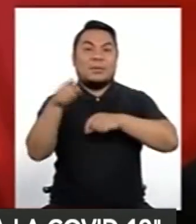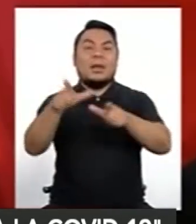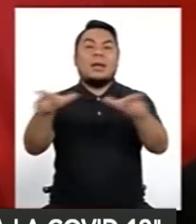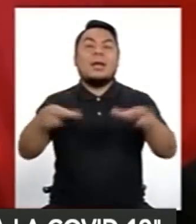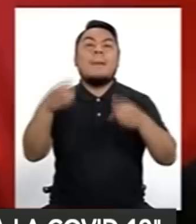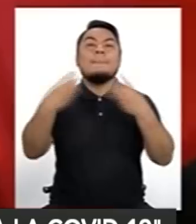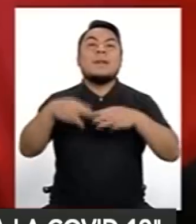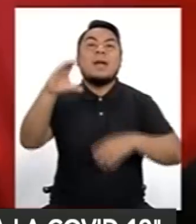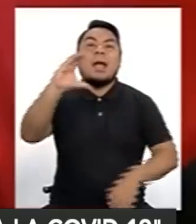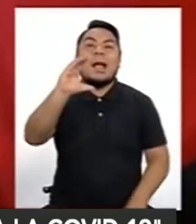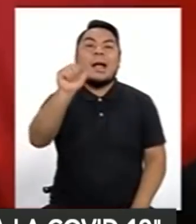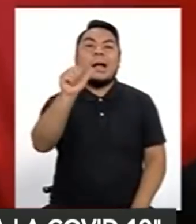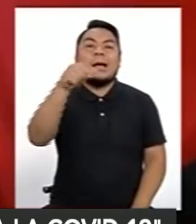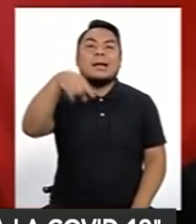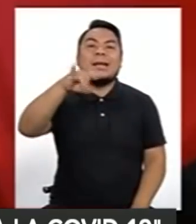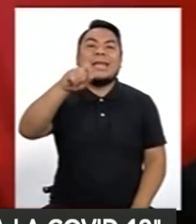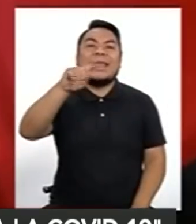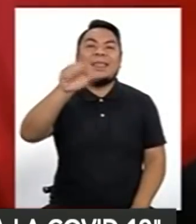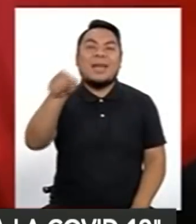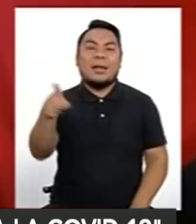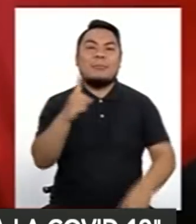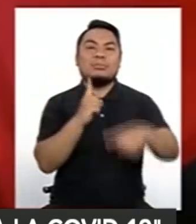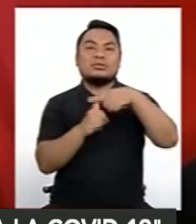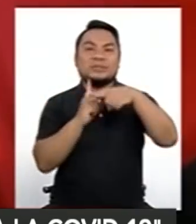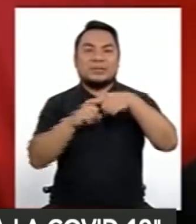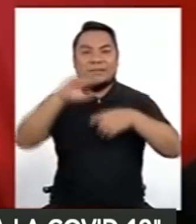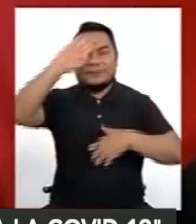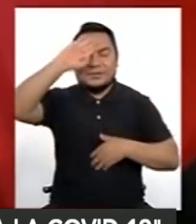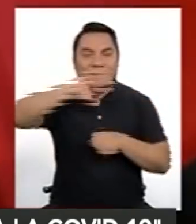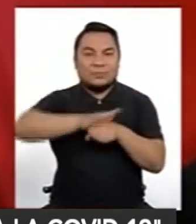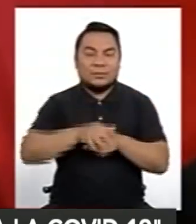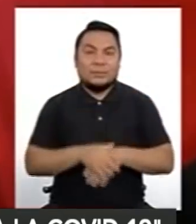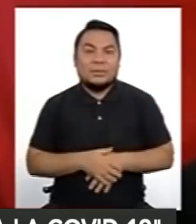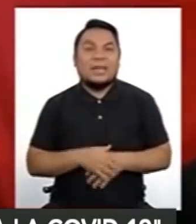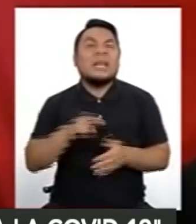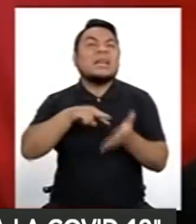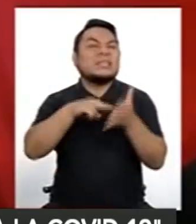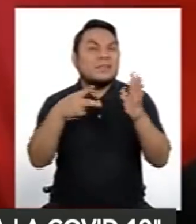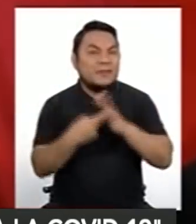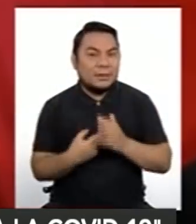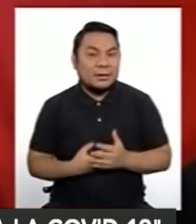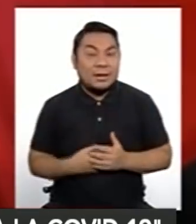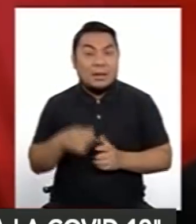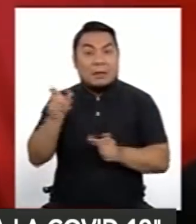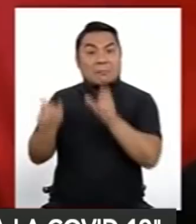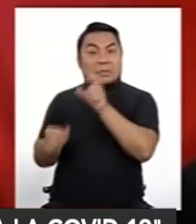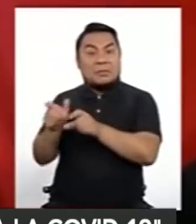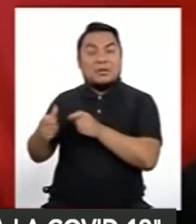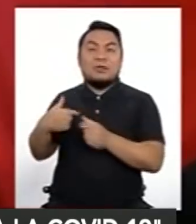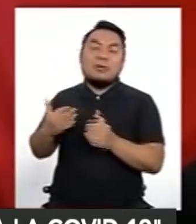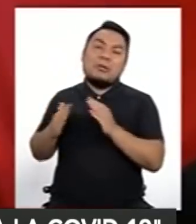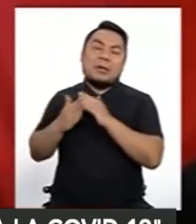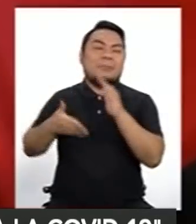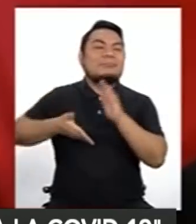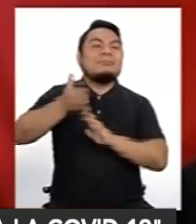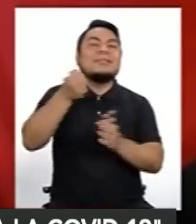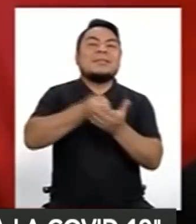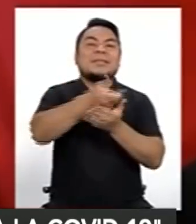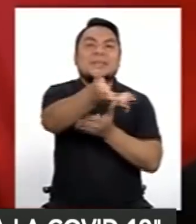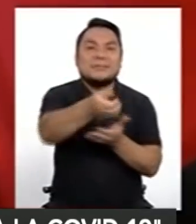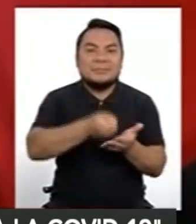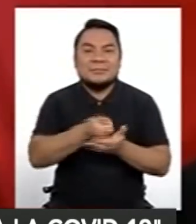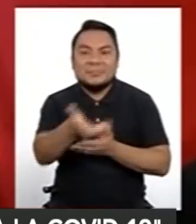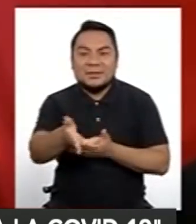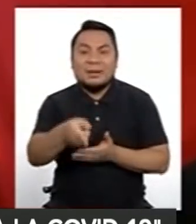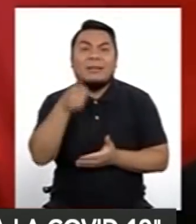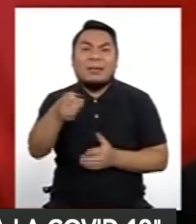Caquetá esté positivo. Que si las personas que van a comprar no tienen el cuidado, se van a contagiar.